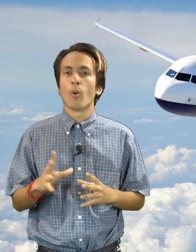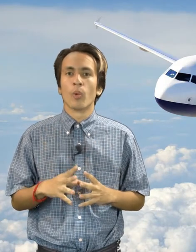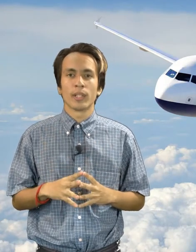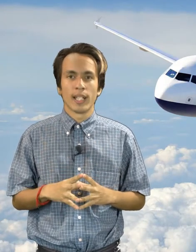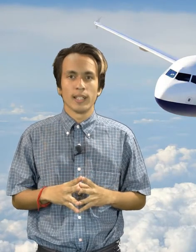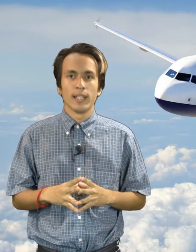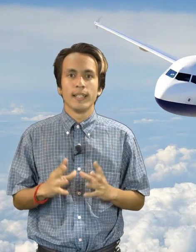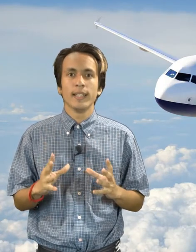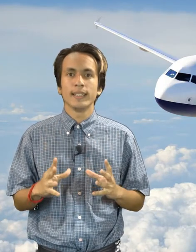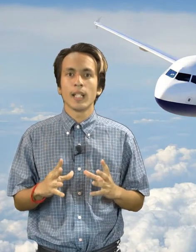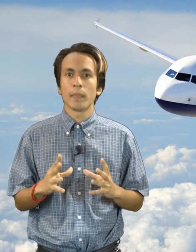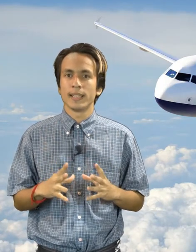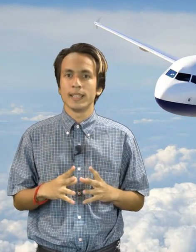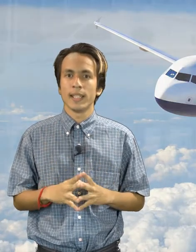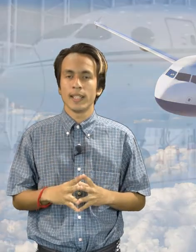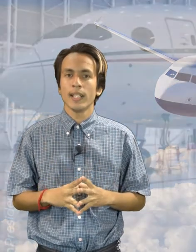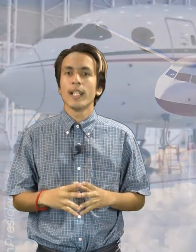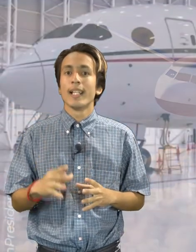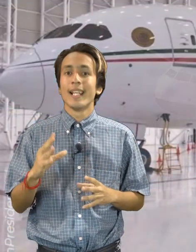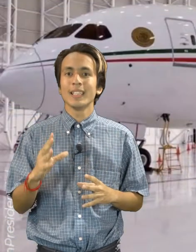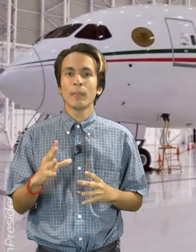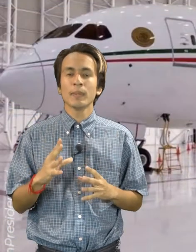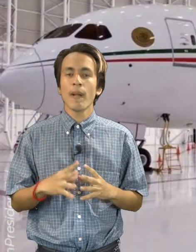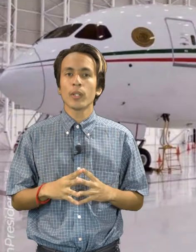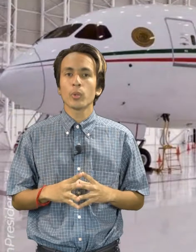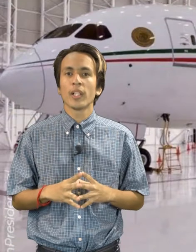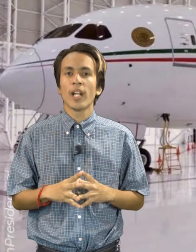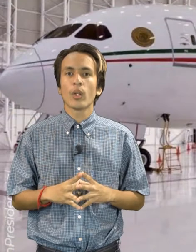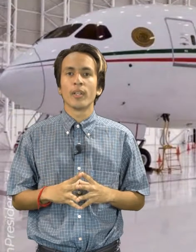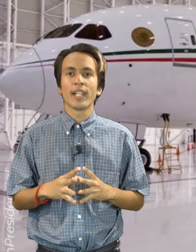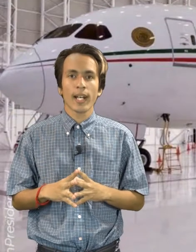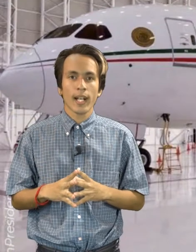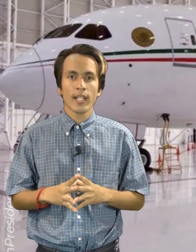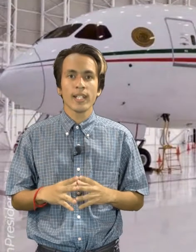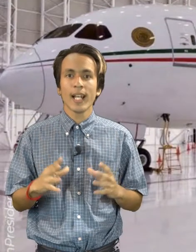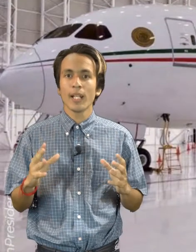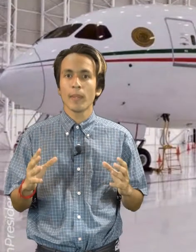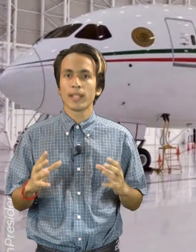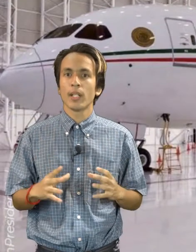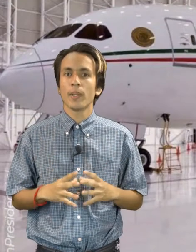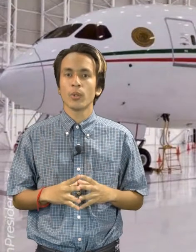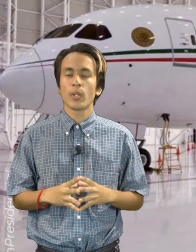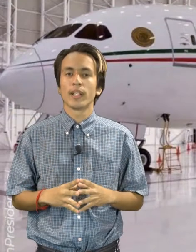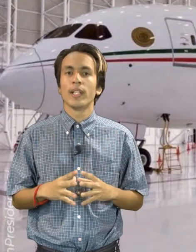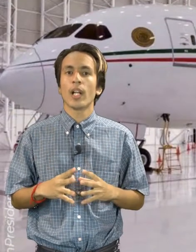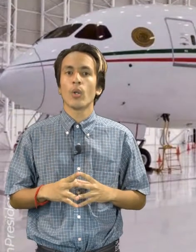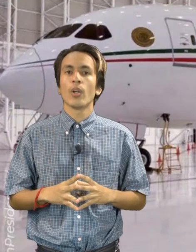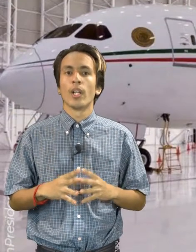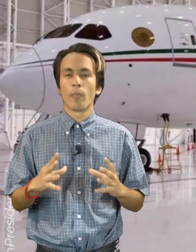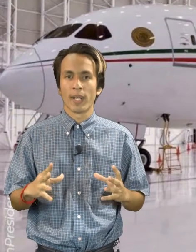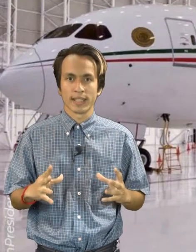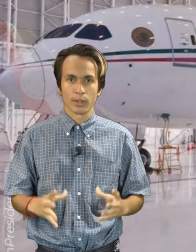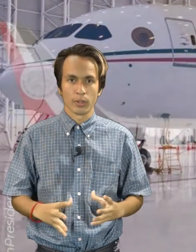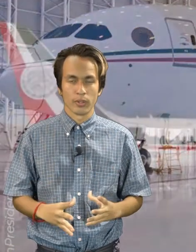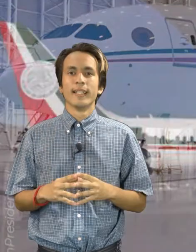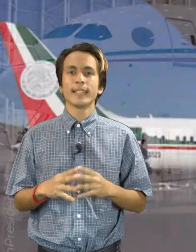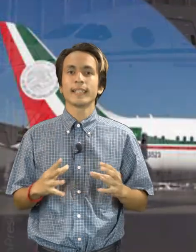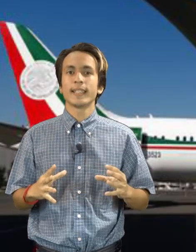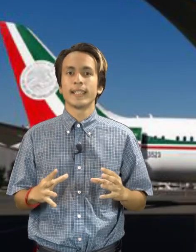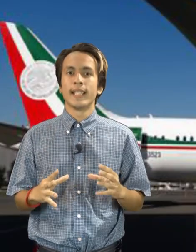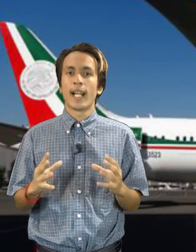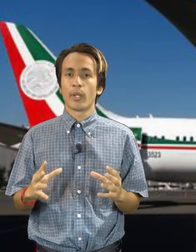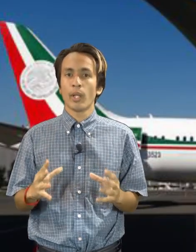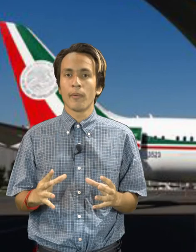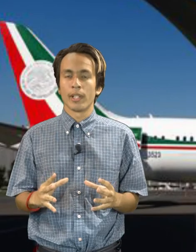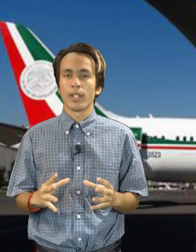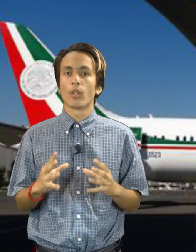o como tal, dice el presidente. Es más barato tenerlo en tierra y darle mantenimiento que tenerlo en operación.